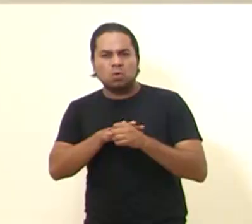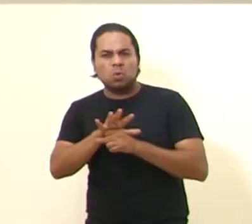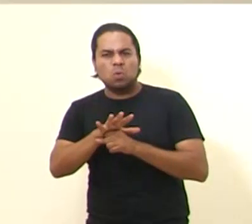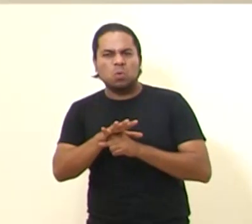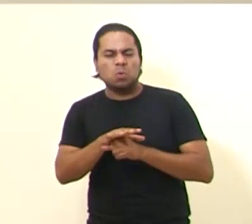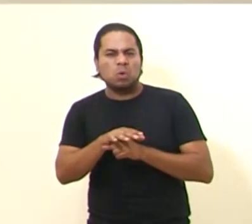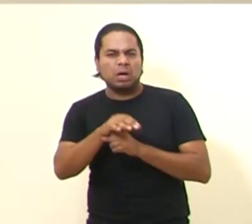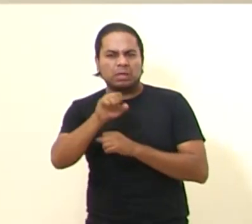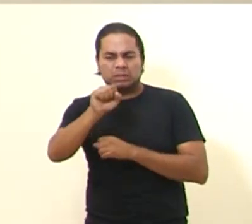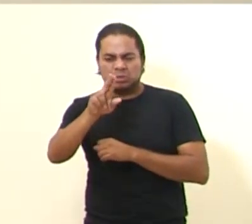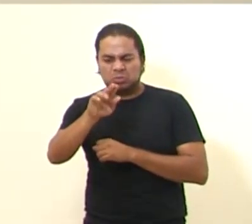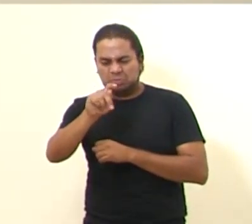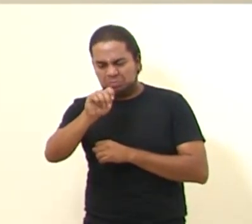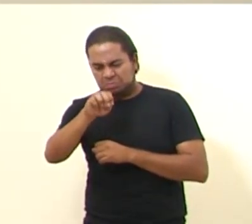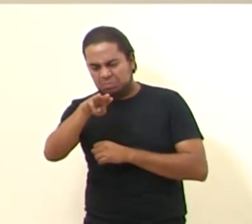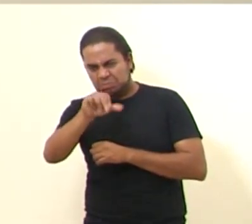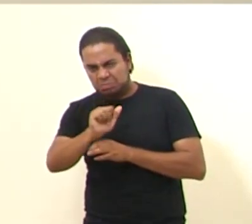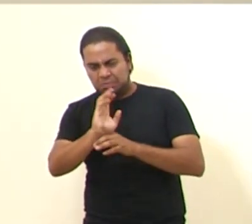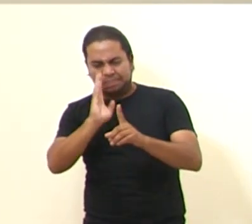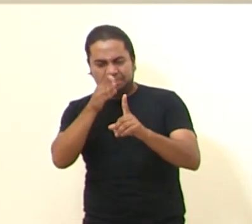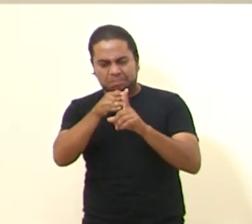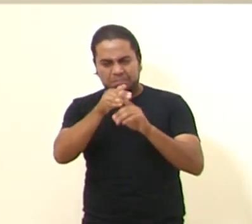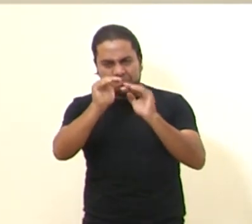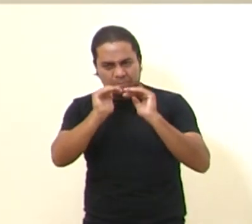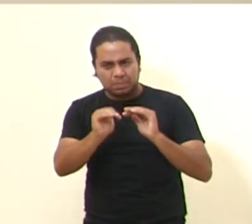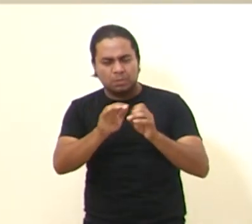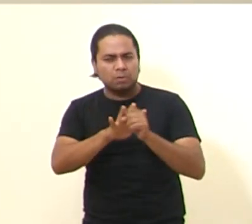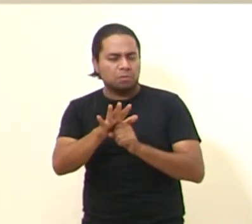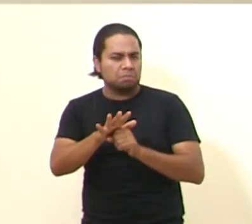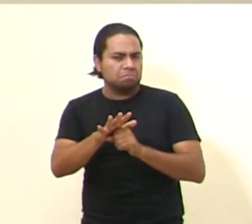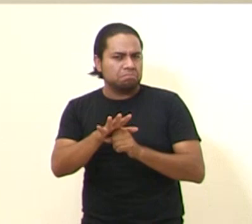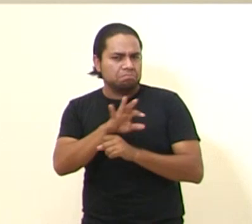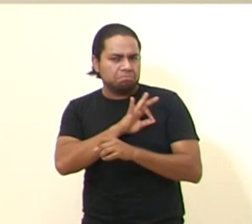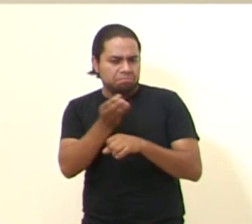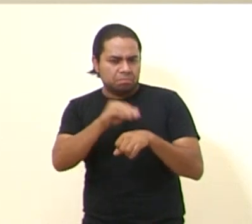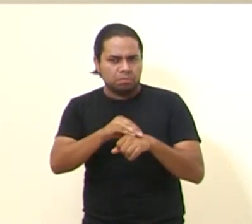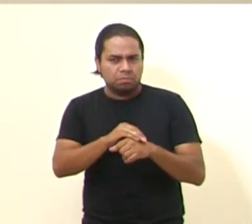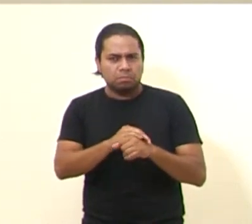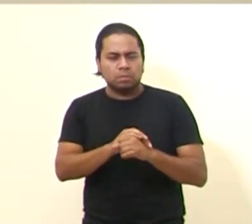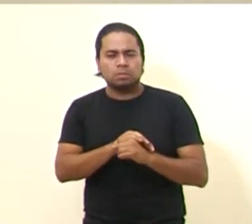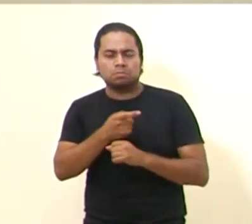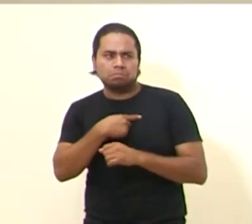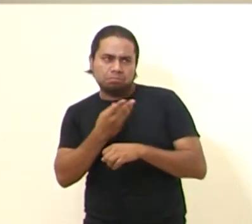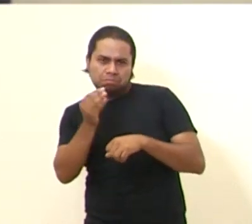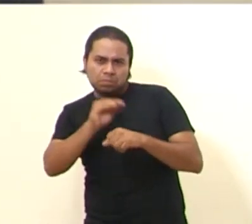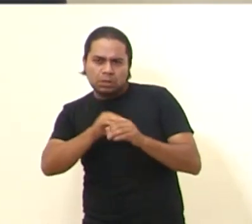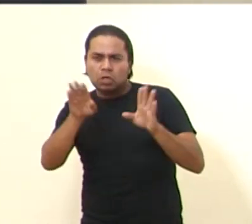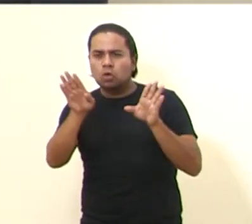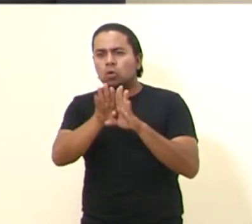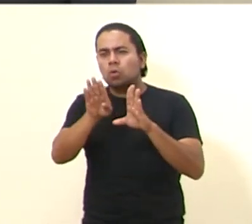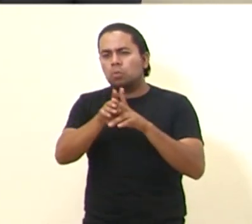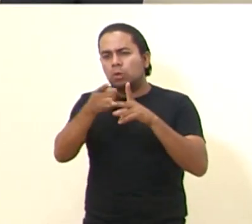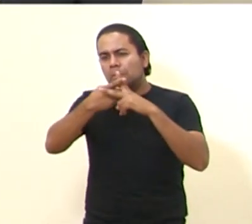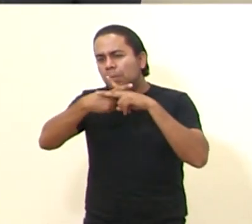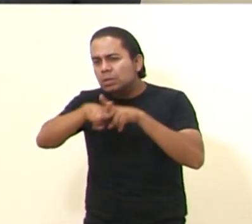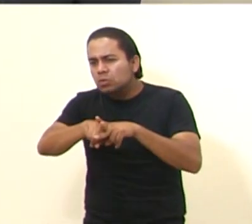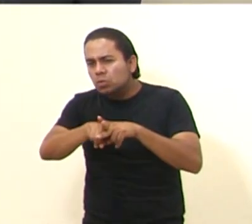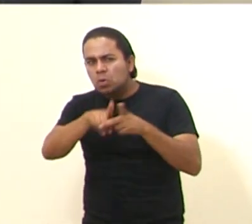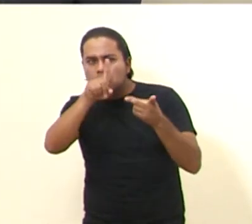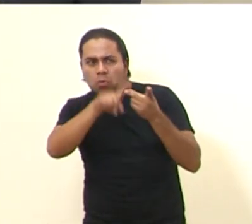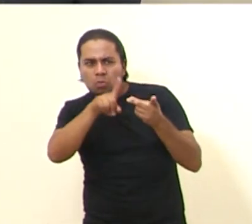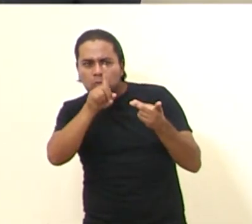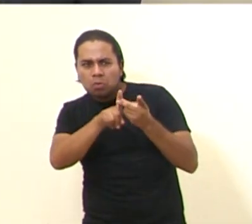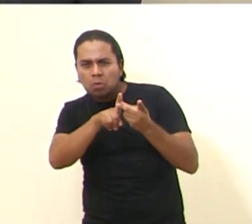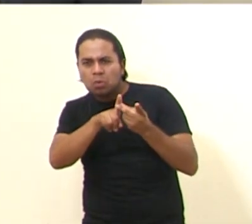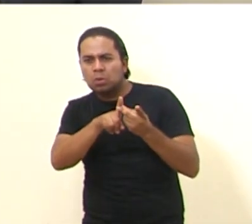ser? Pues puede ser el origen. El origen. ¿De dónde vienen los